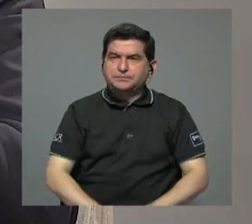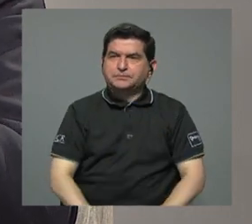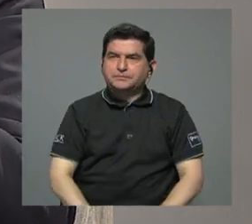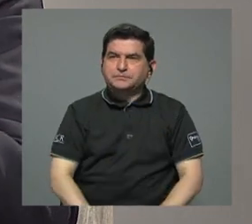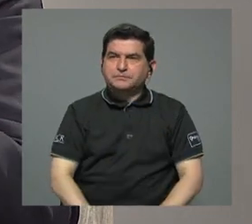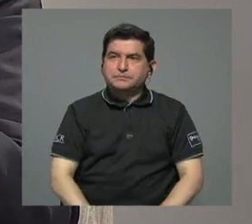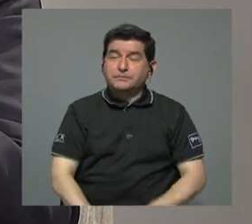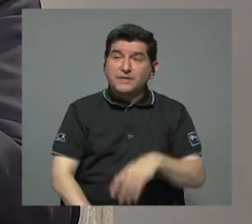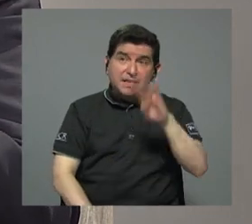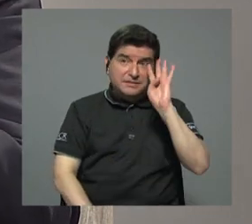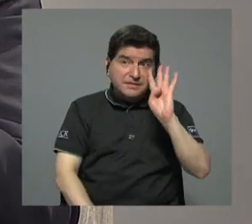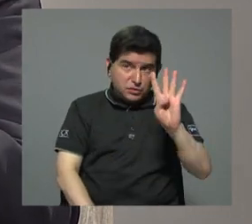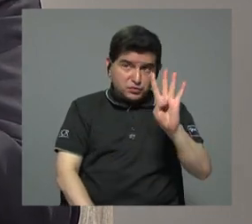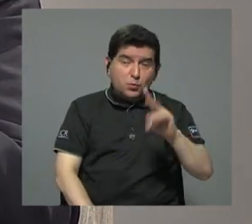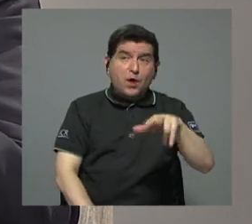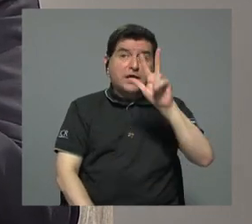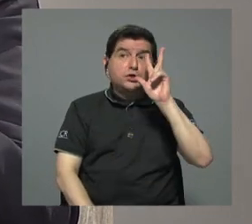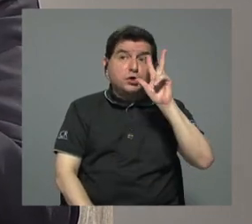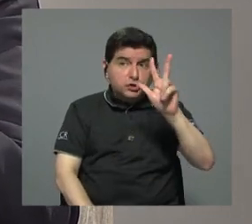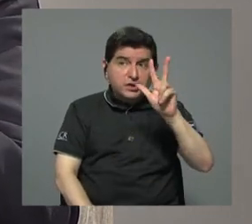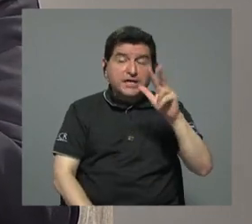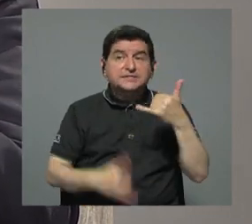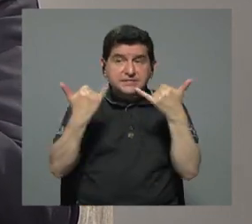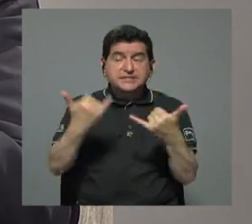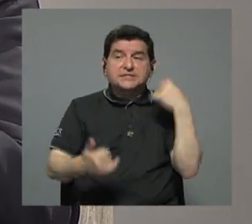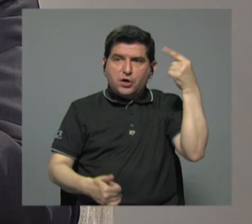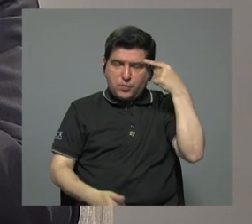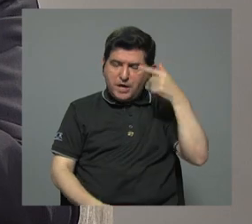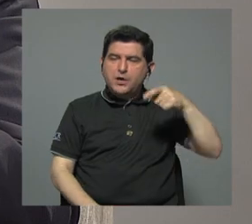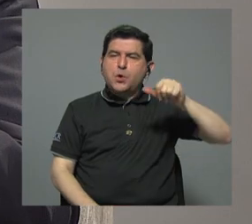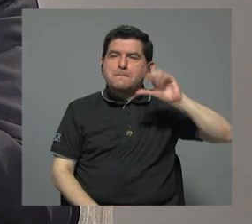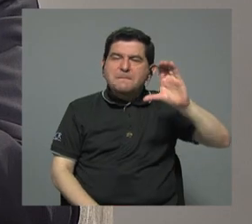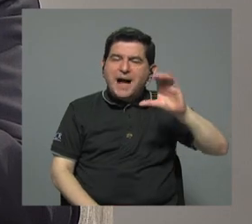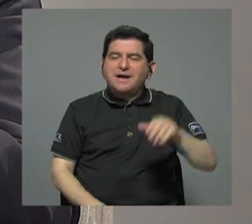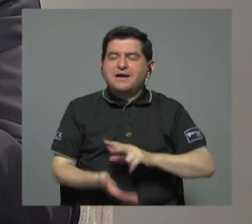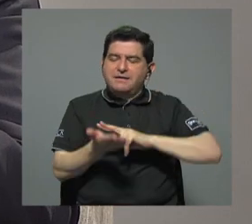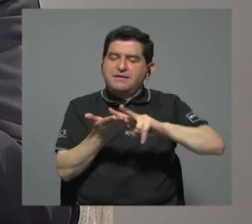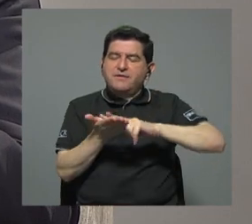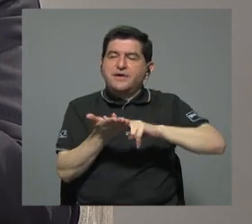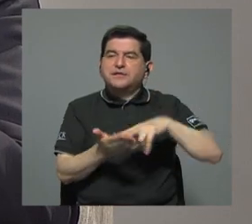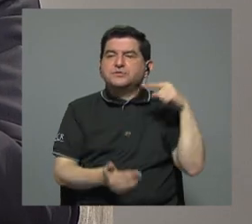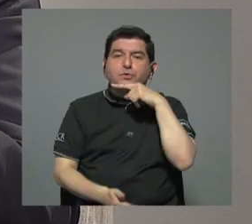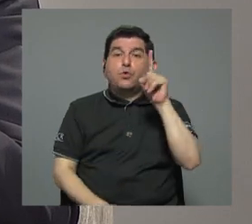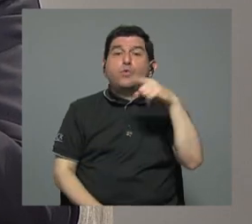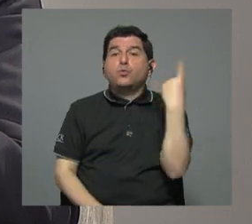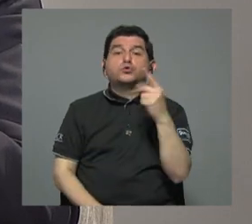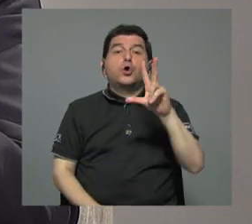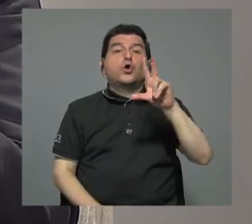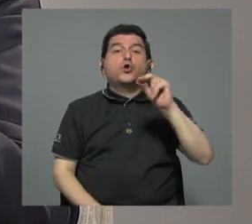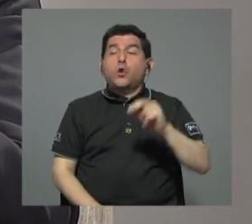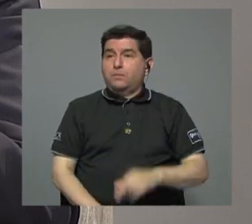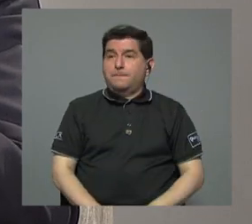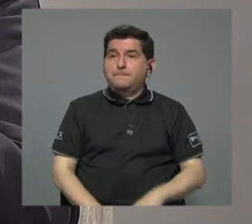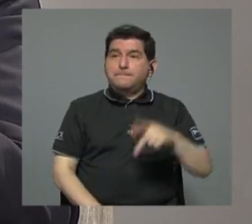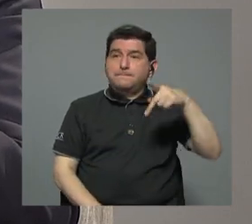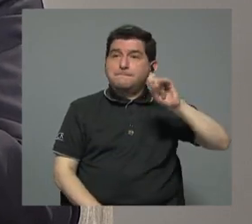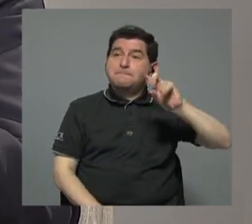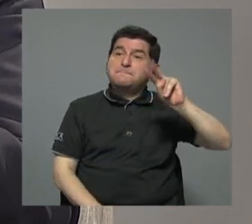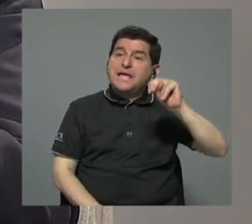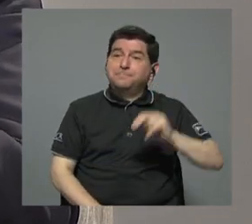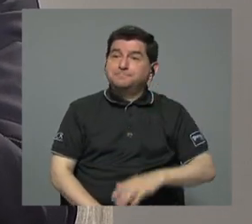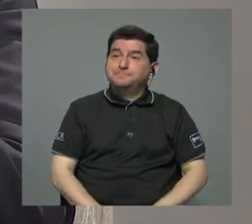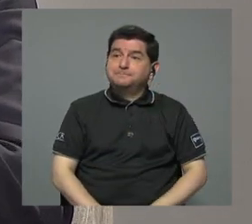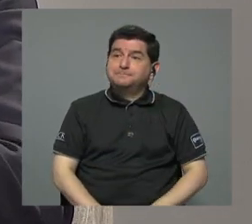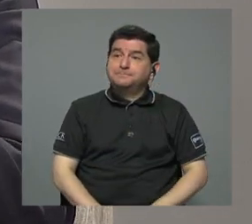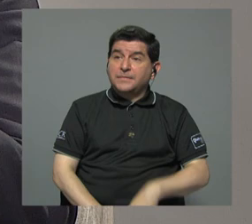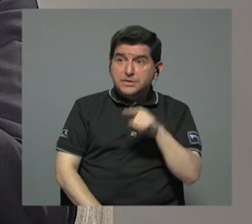dentro de esos cuatro hay tres que han sido gobierno para liberación y el pusc hay uno solo que no que es el pin y